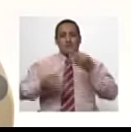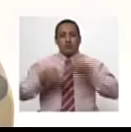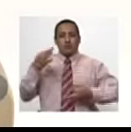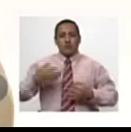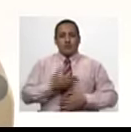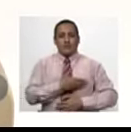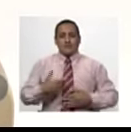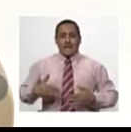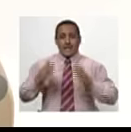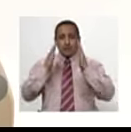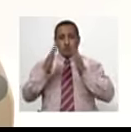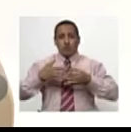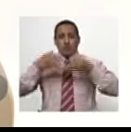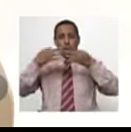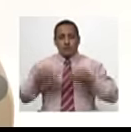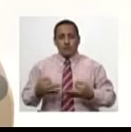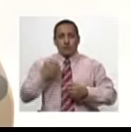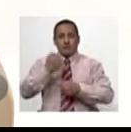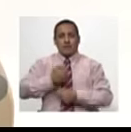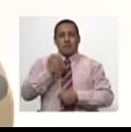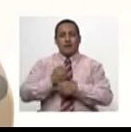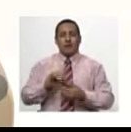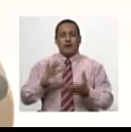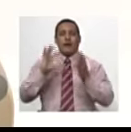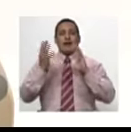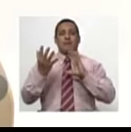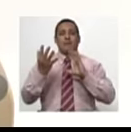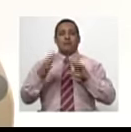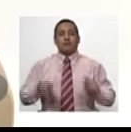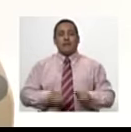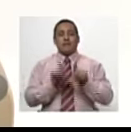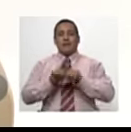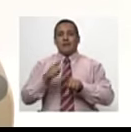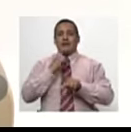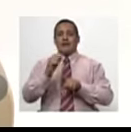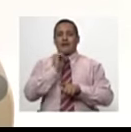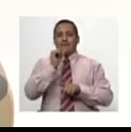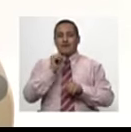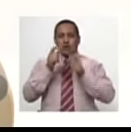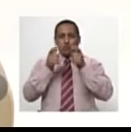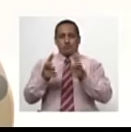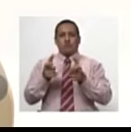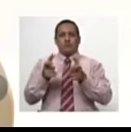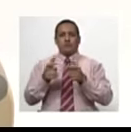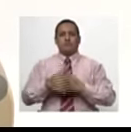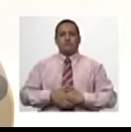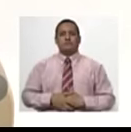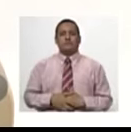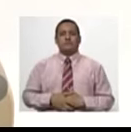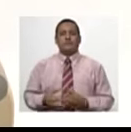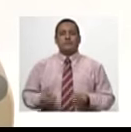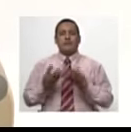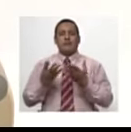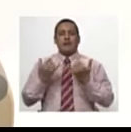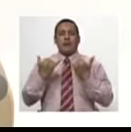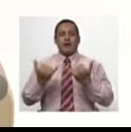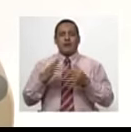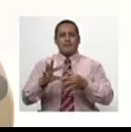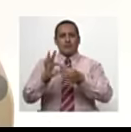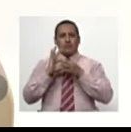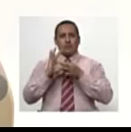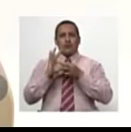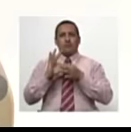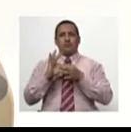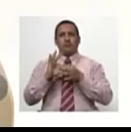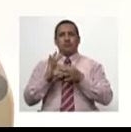que está orientado al cumplimiento de esas finalidades se desvía y a falta de control, ¿no? Entonces, y bueno,